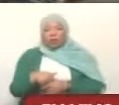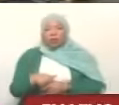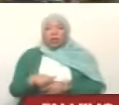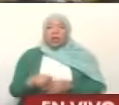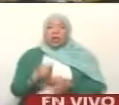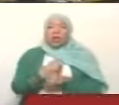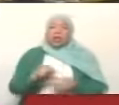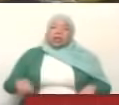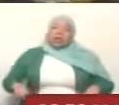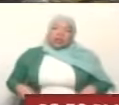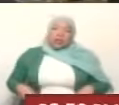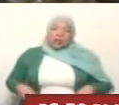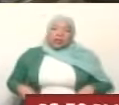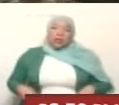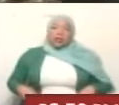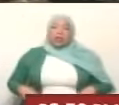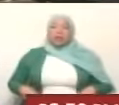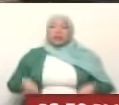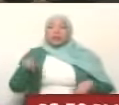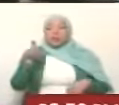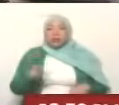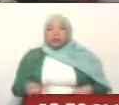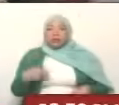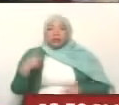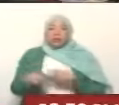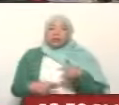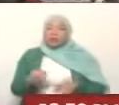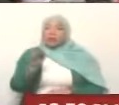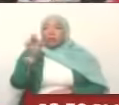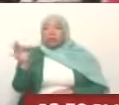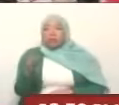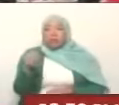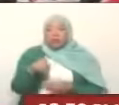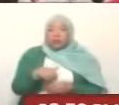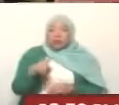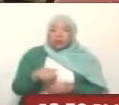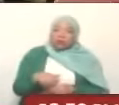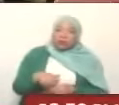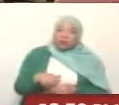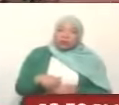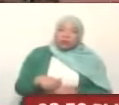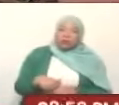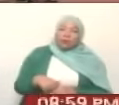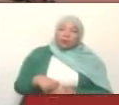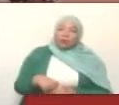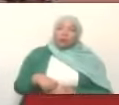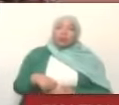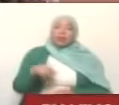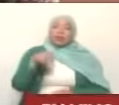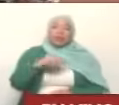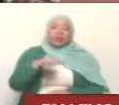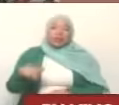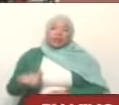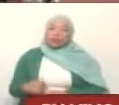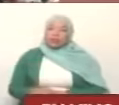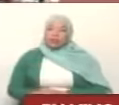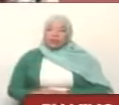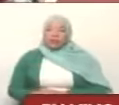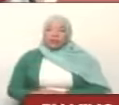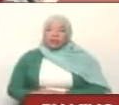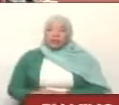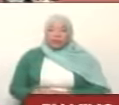Portuguesa tuvo el récord de porcentaje de votación. Ganamos el referéndum revocatorio con